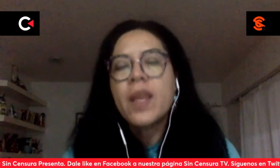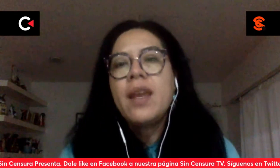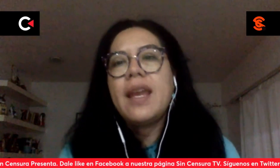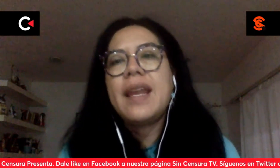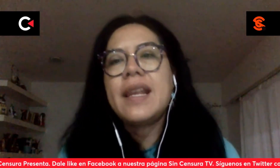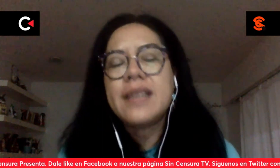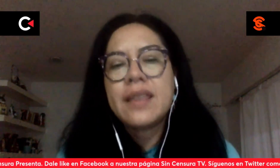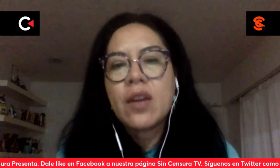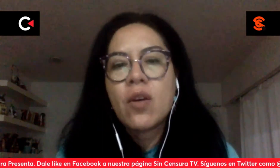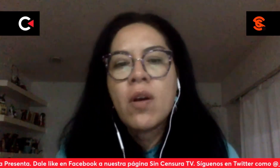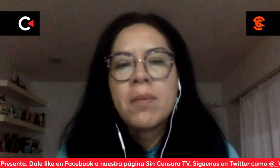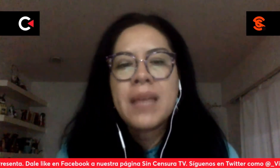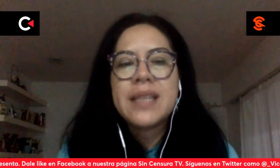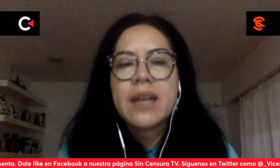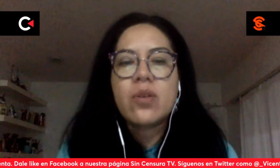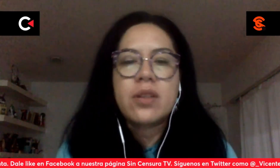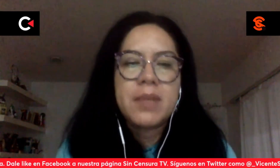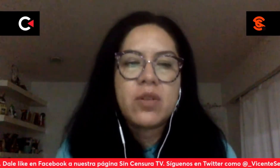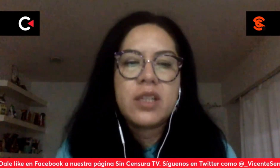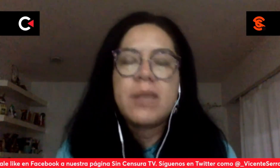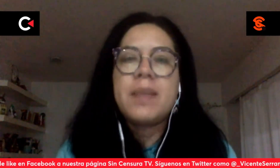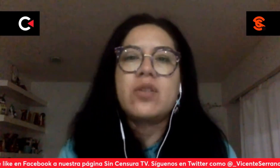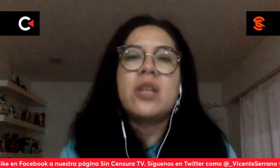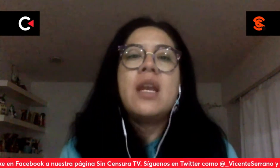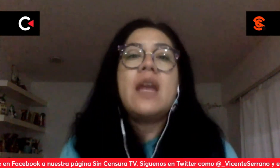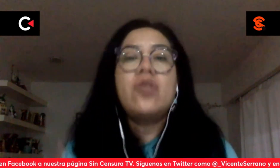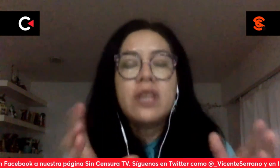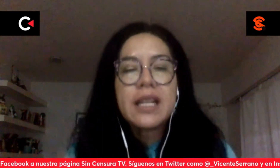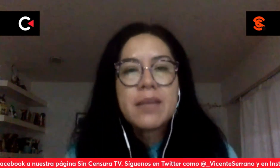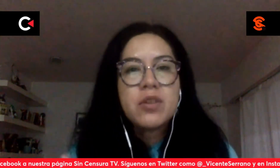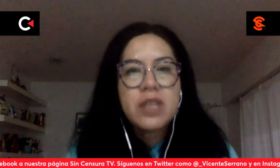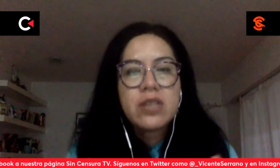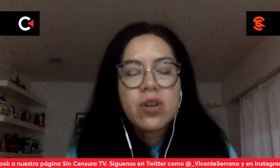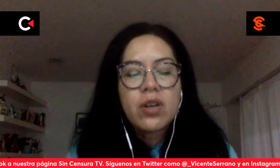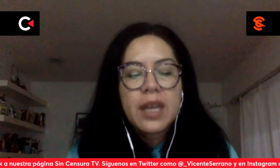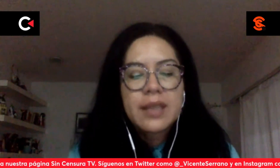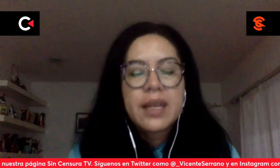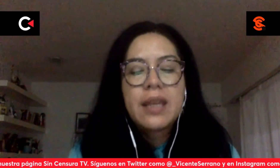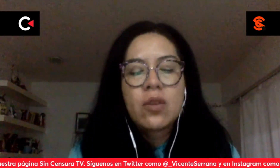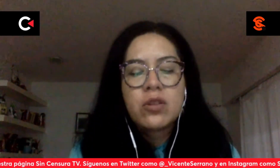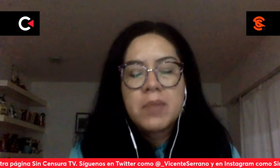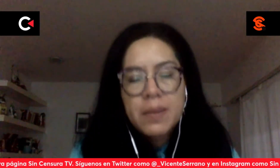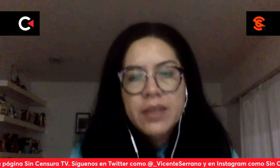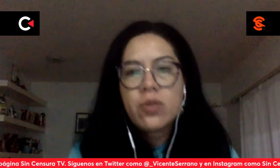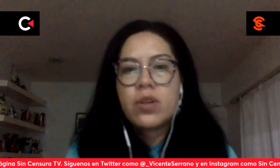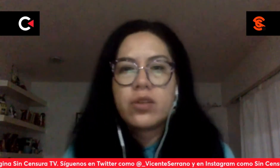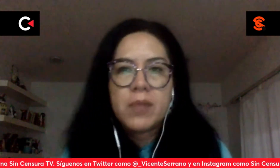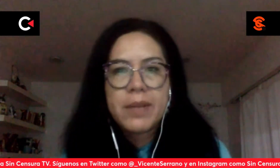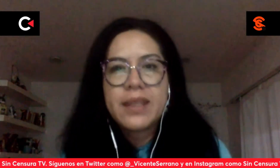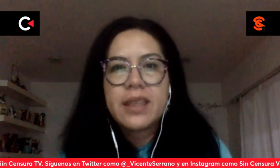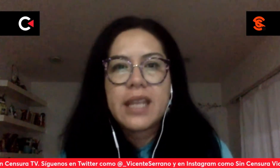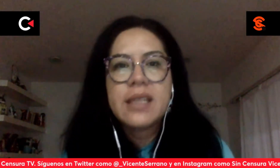pasado, les entregó más de 14 millones de pesos. En total ya hemos dicho que entre 2021